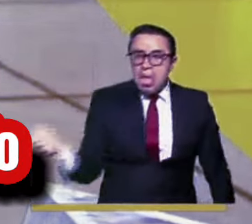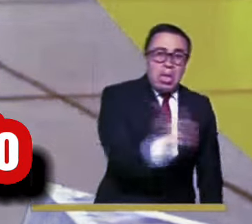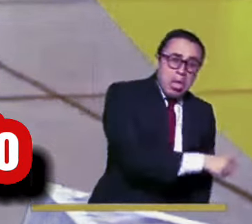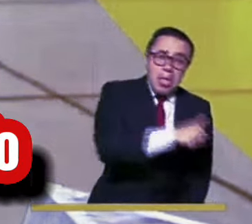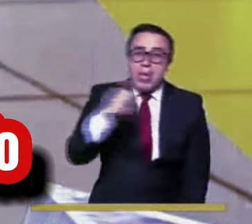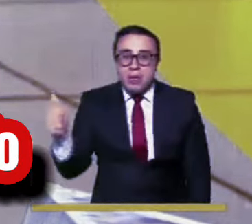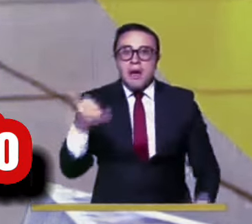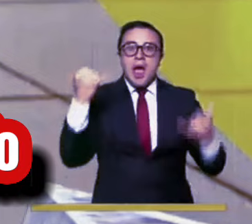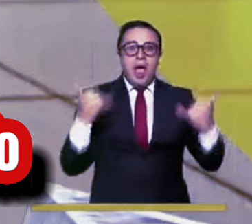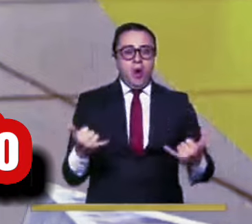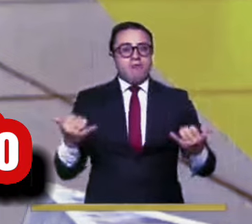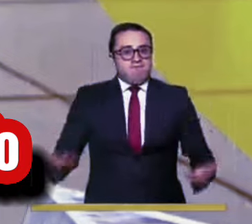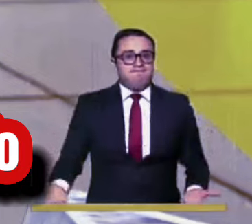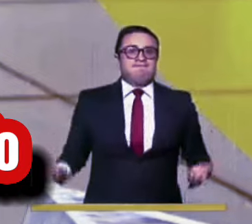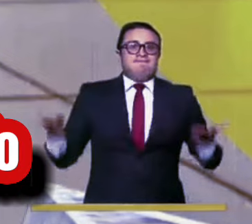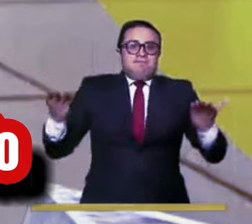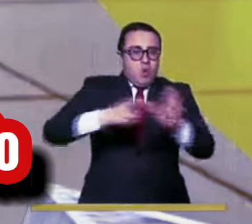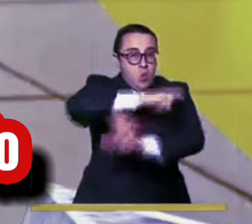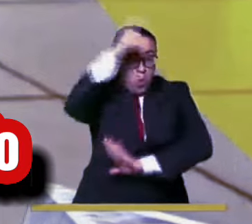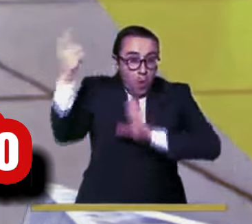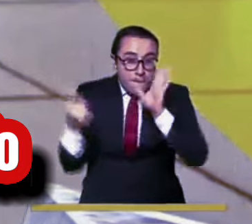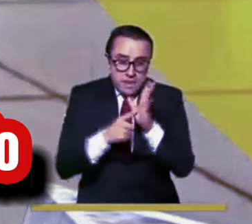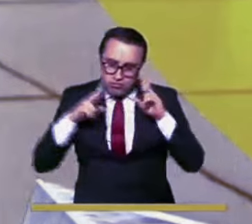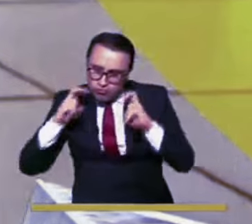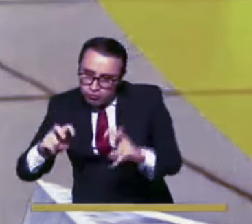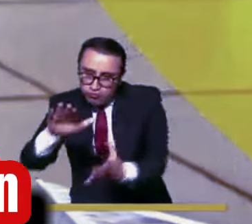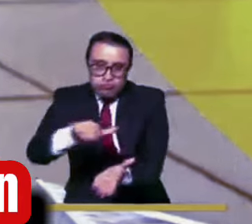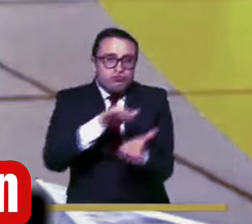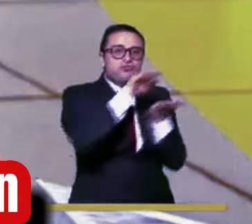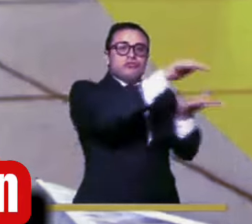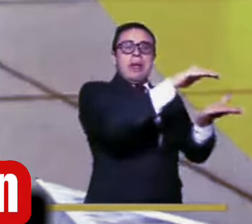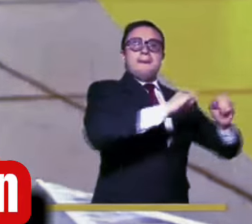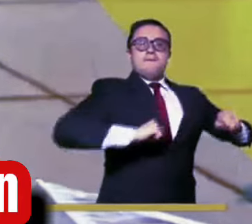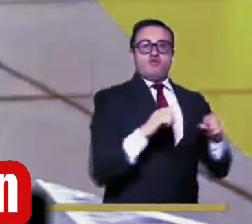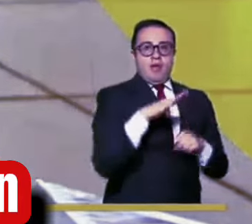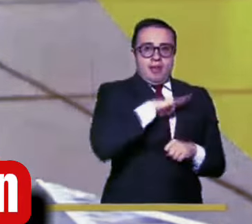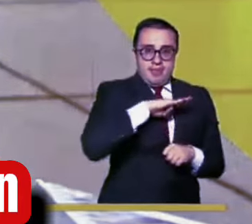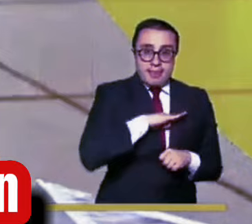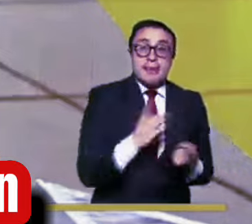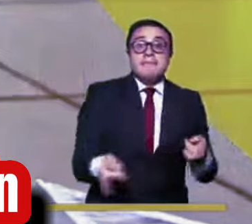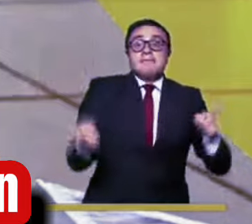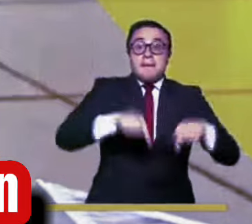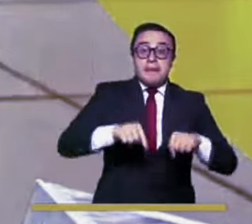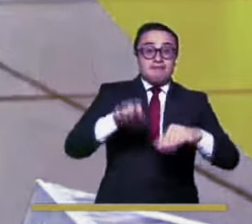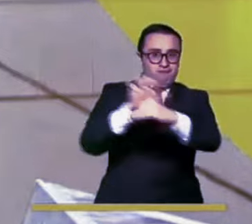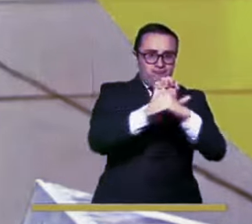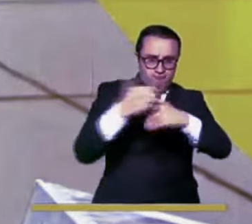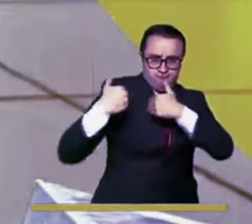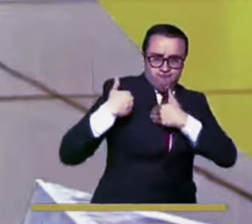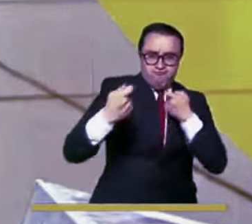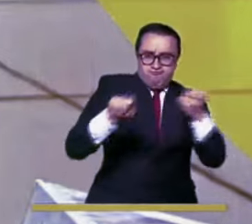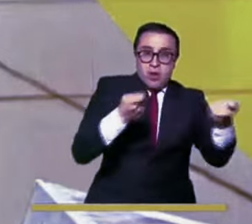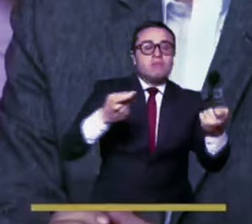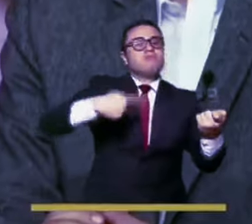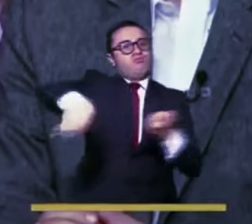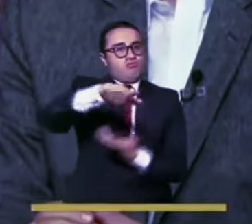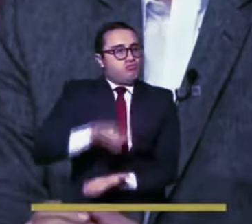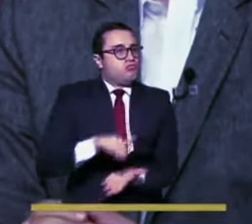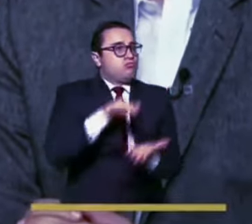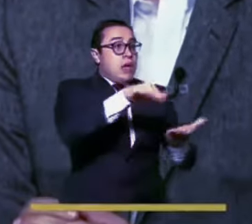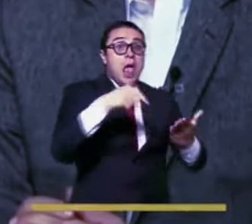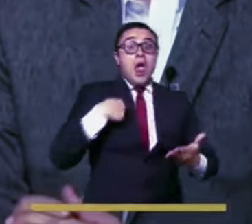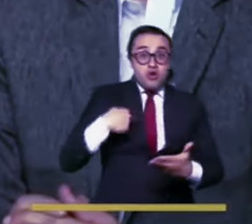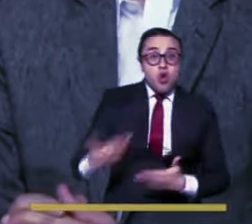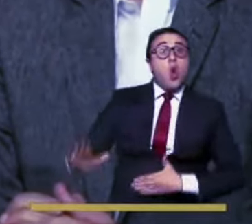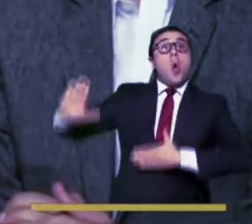Le entregaremos completo este estudio al alcalde de Bogotá y a los órganos de control de la Nación. Prometí